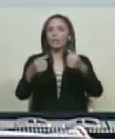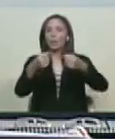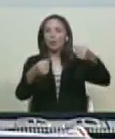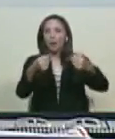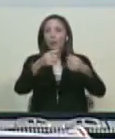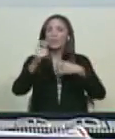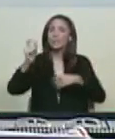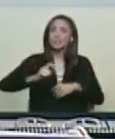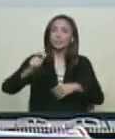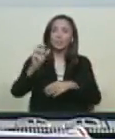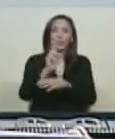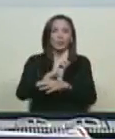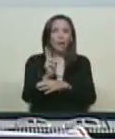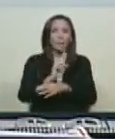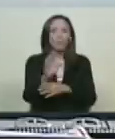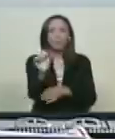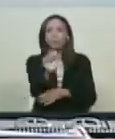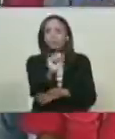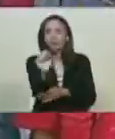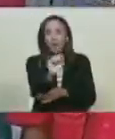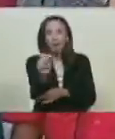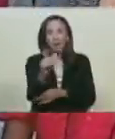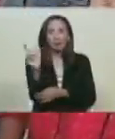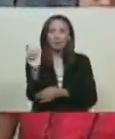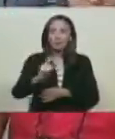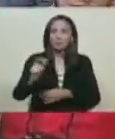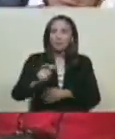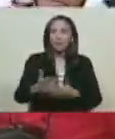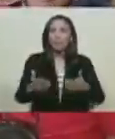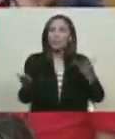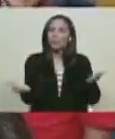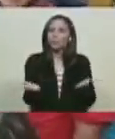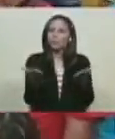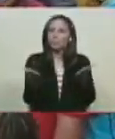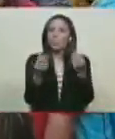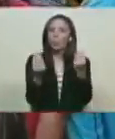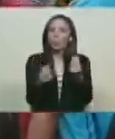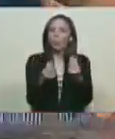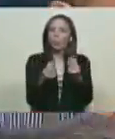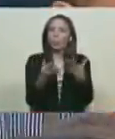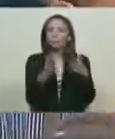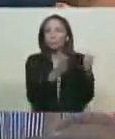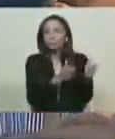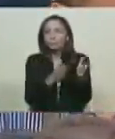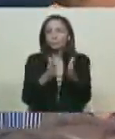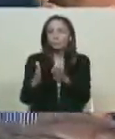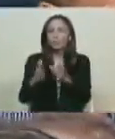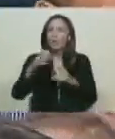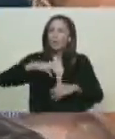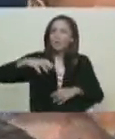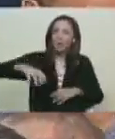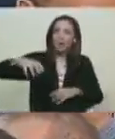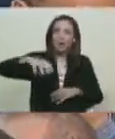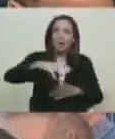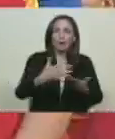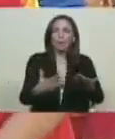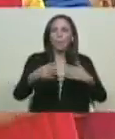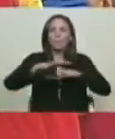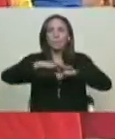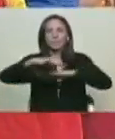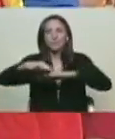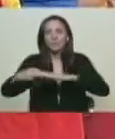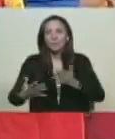Nosotros necesitamos, presidente, impulsar el órgano superior en cada uno de los estados, en cada uno de los